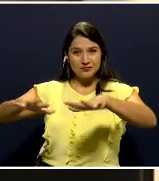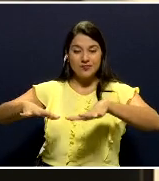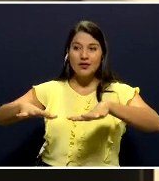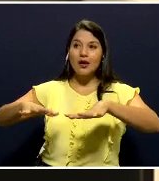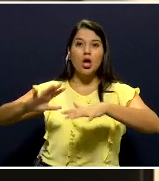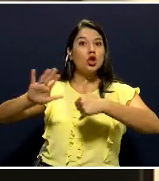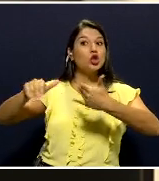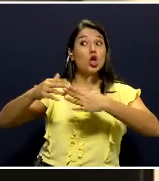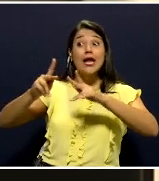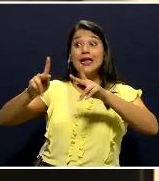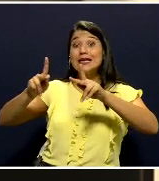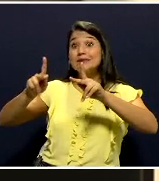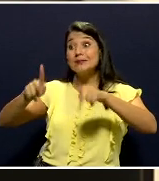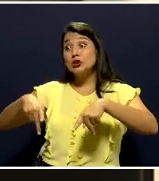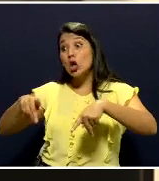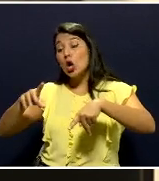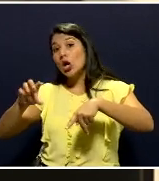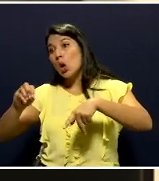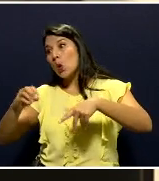razón histórica,